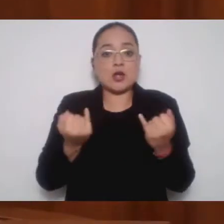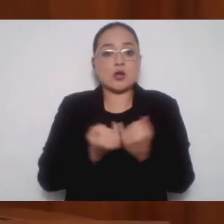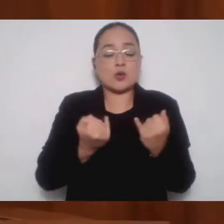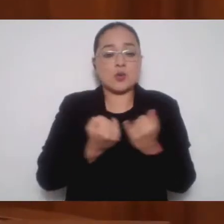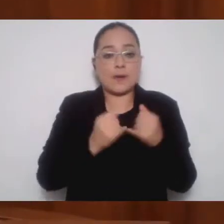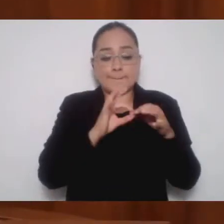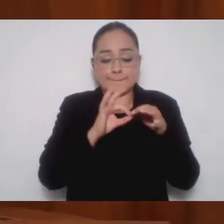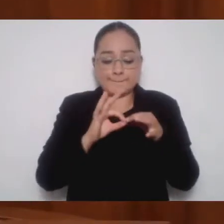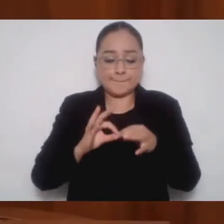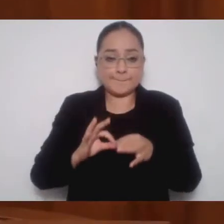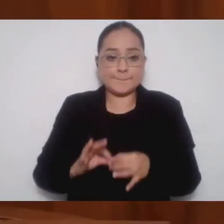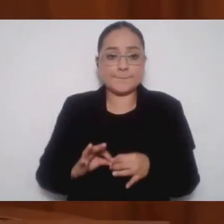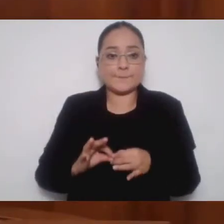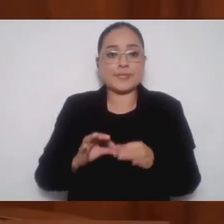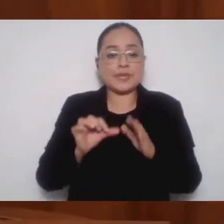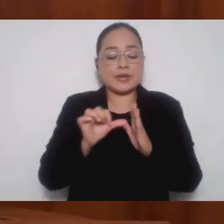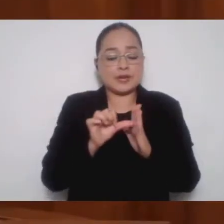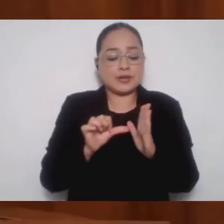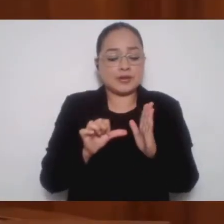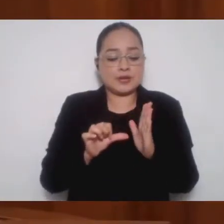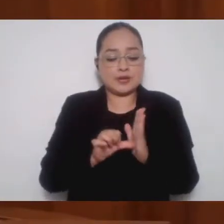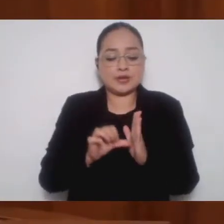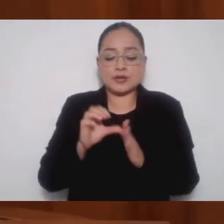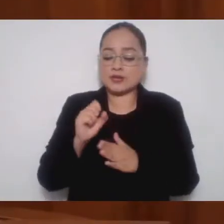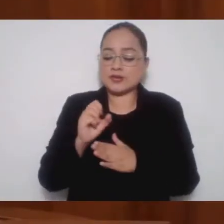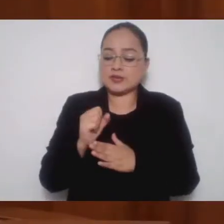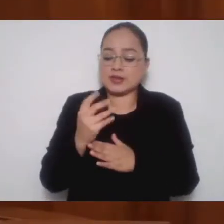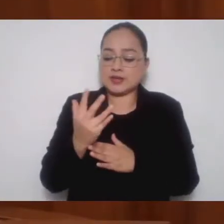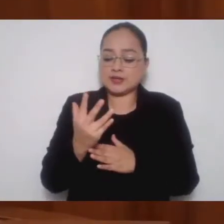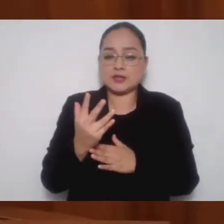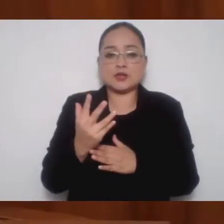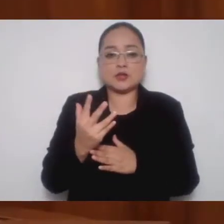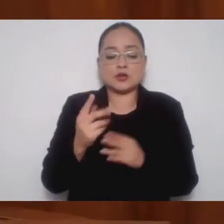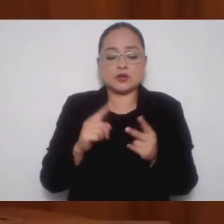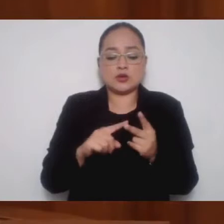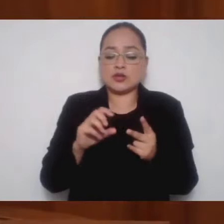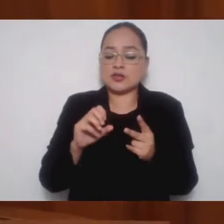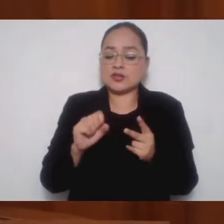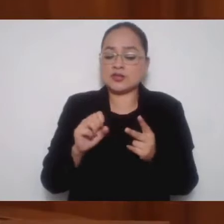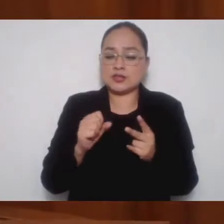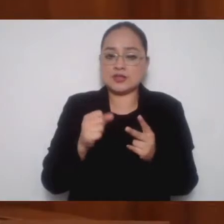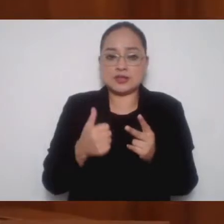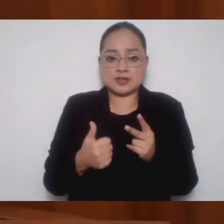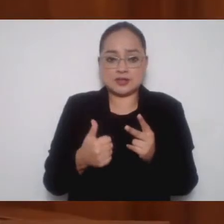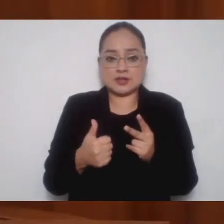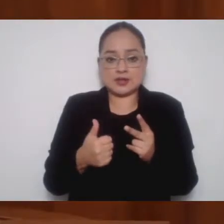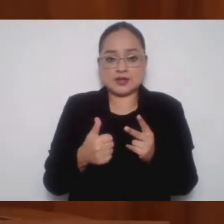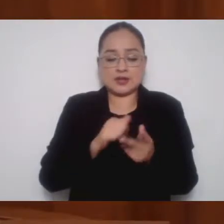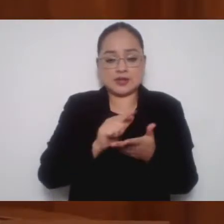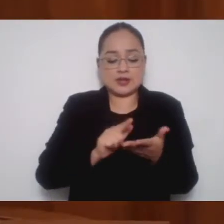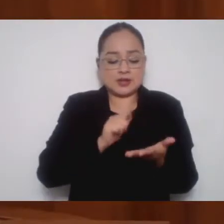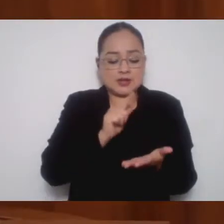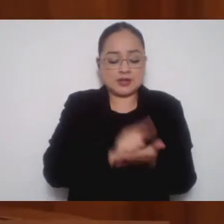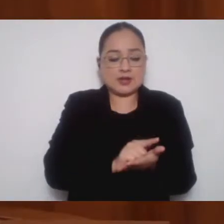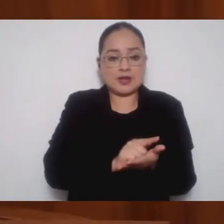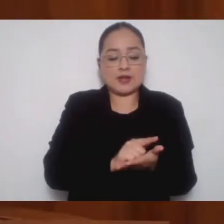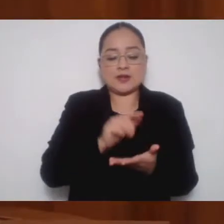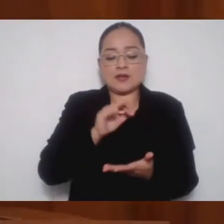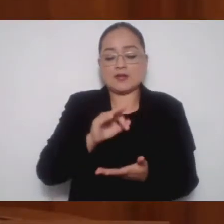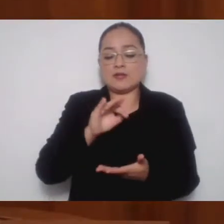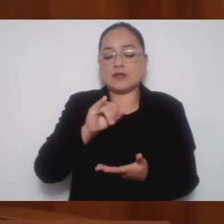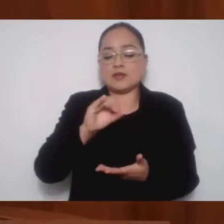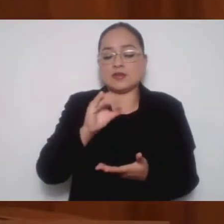con fundamento en los artículos 65 y 66 de la Ley de